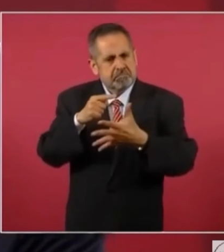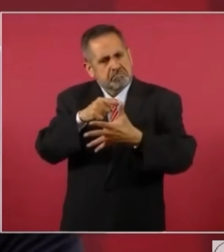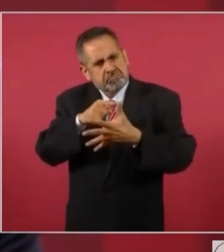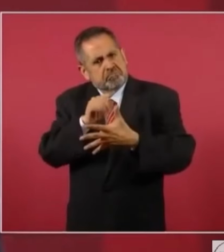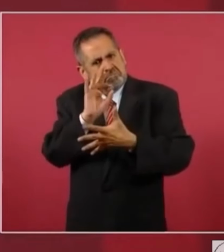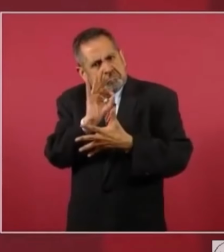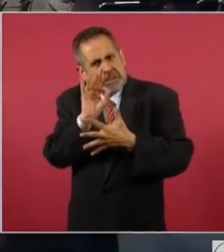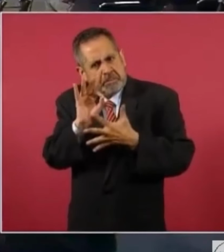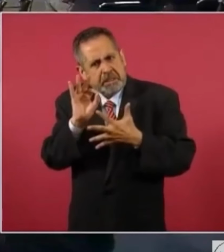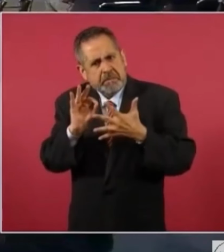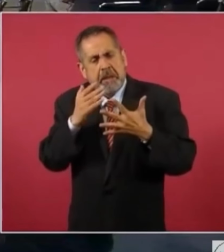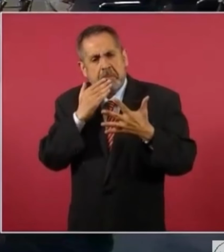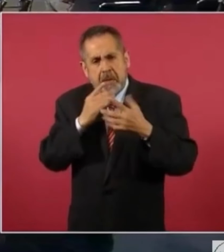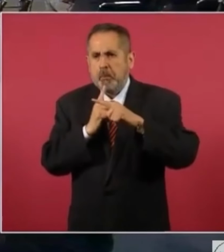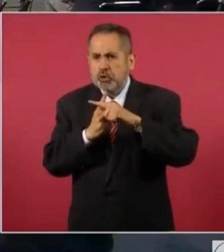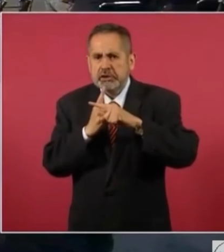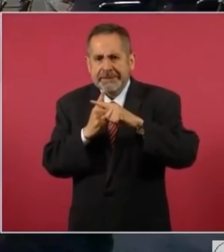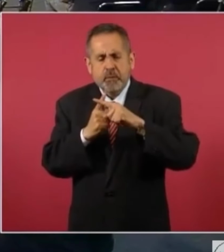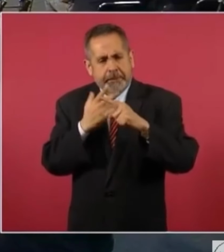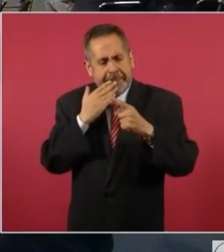positivo,